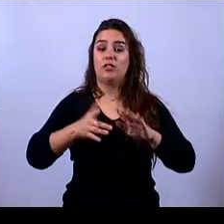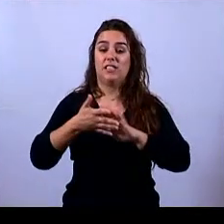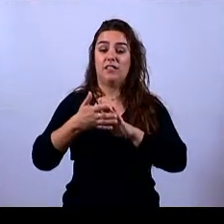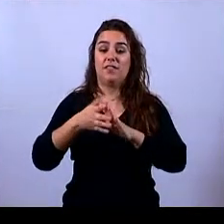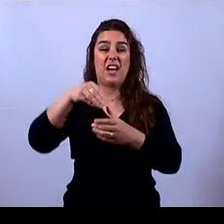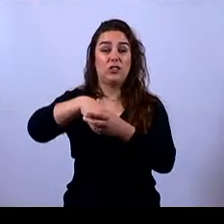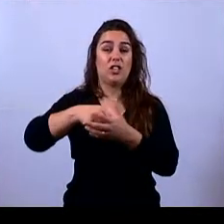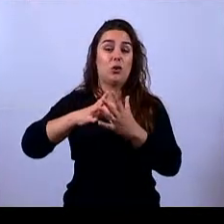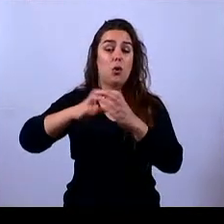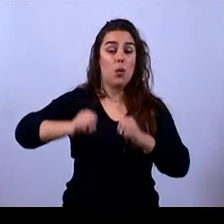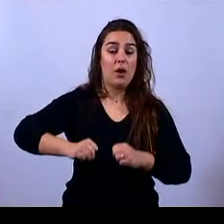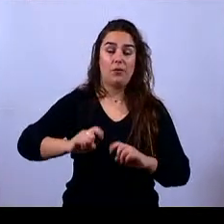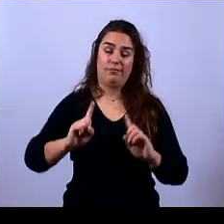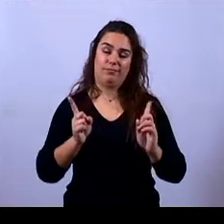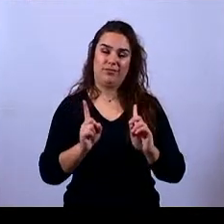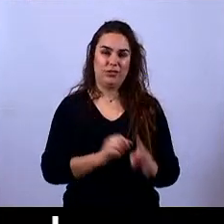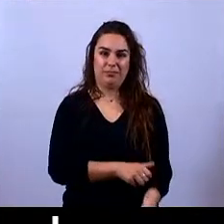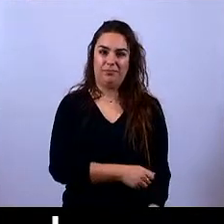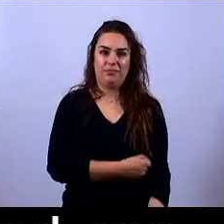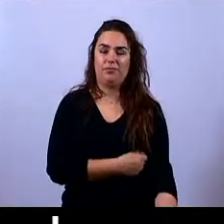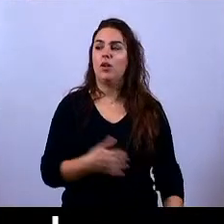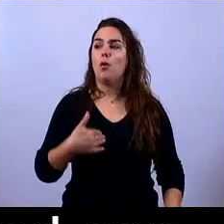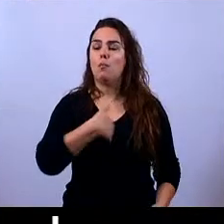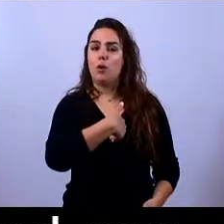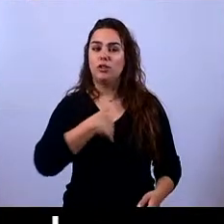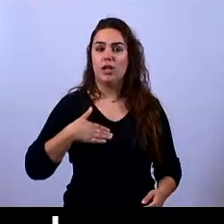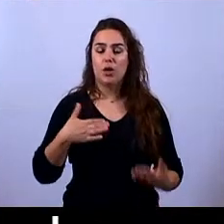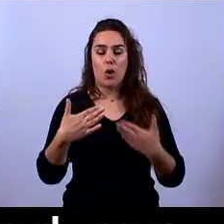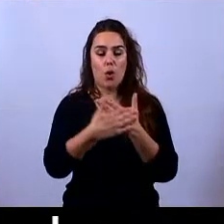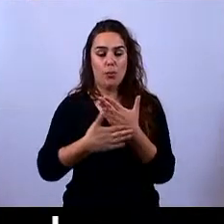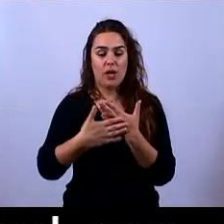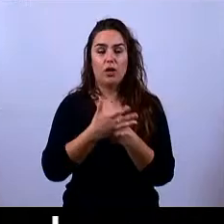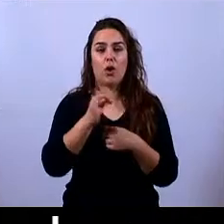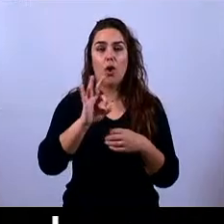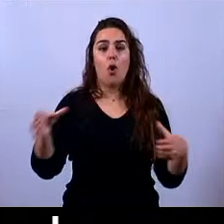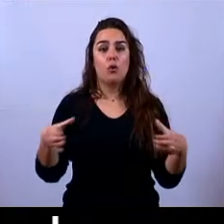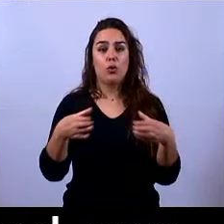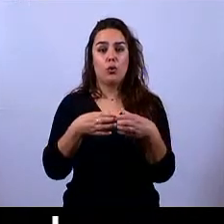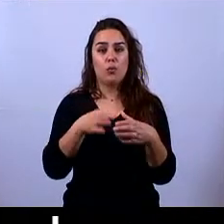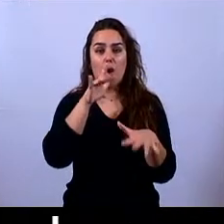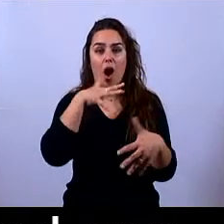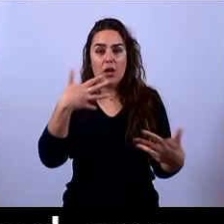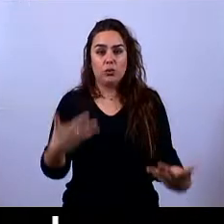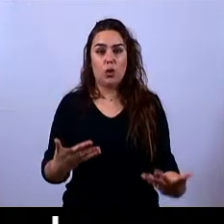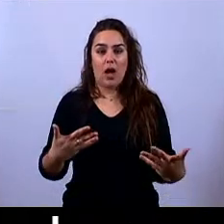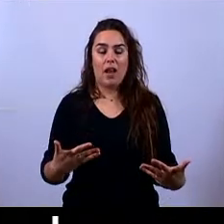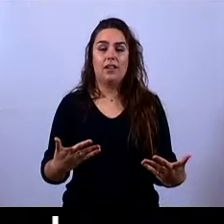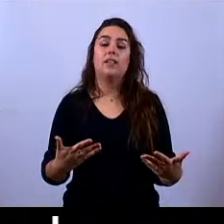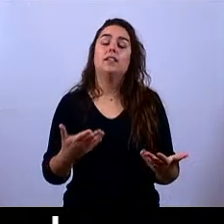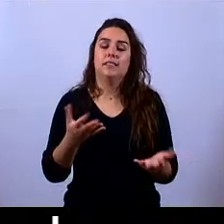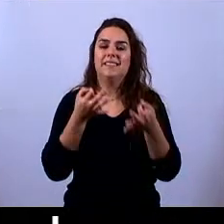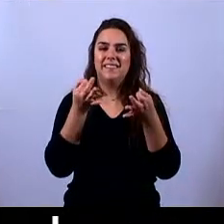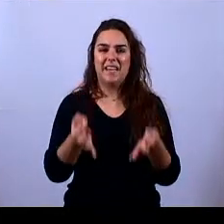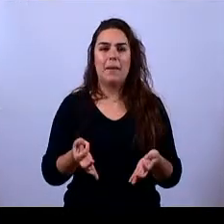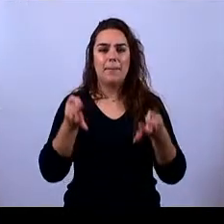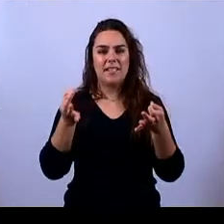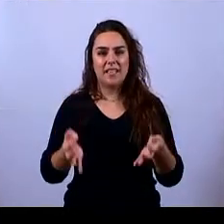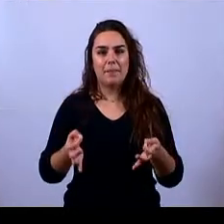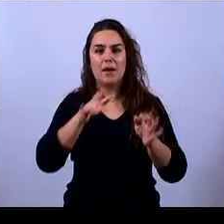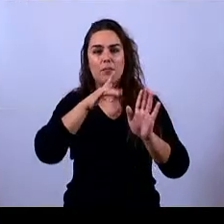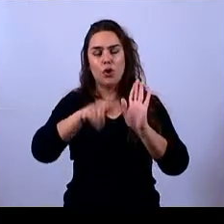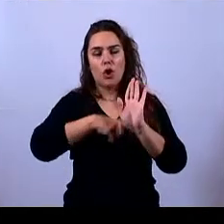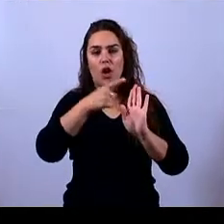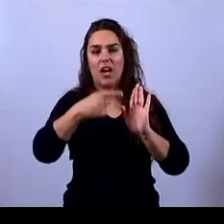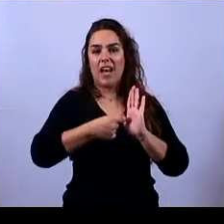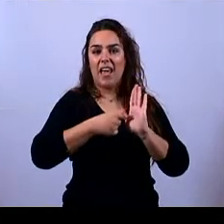el contenido. La posición del Gobierno y del grupo que le sustenta en el Gobierno es siempre con la legalidad